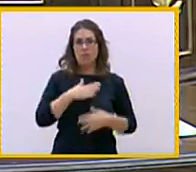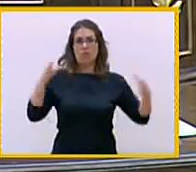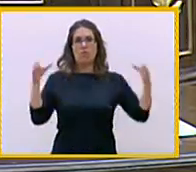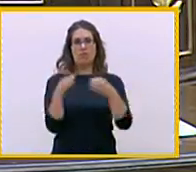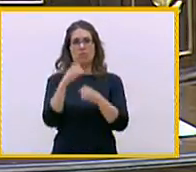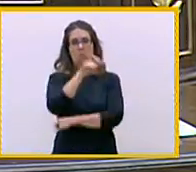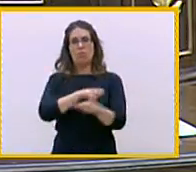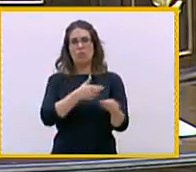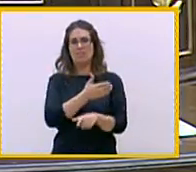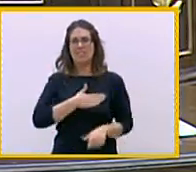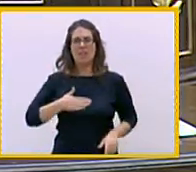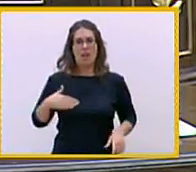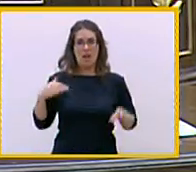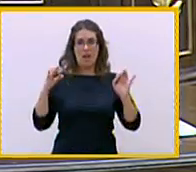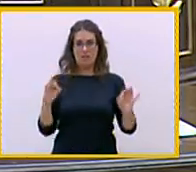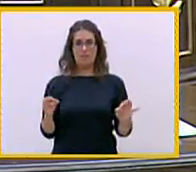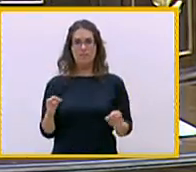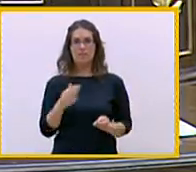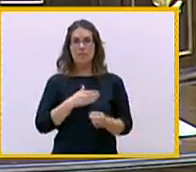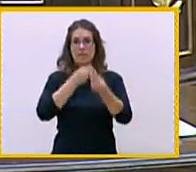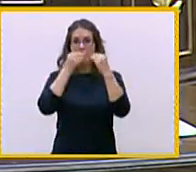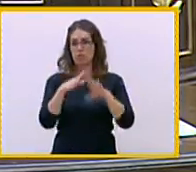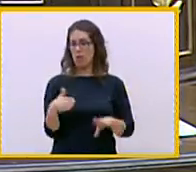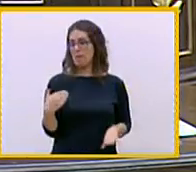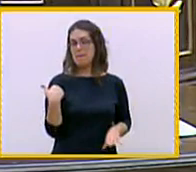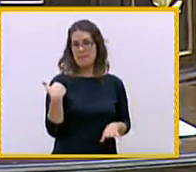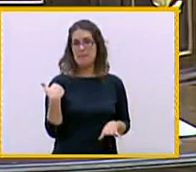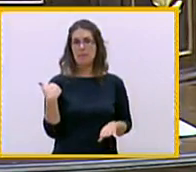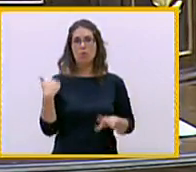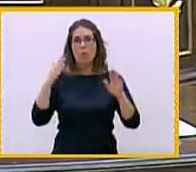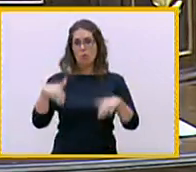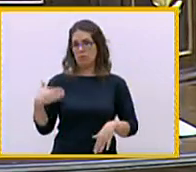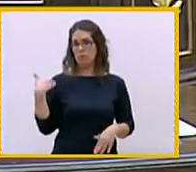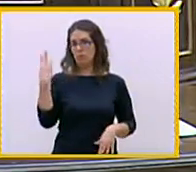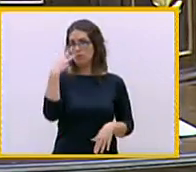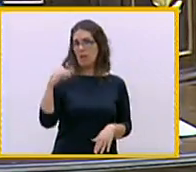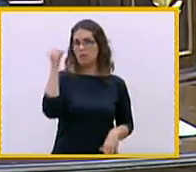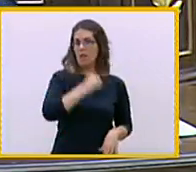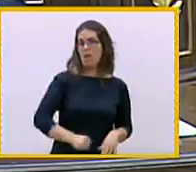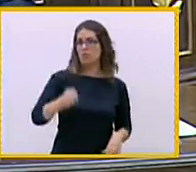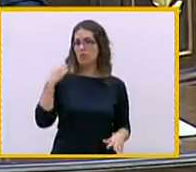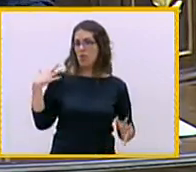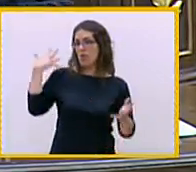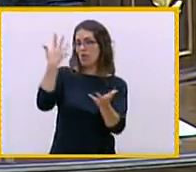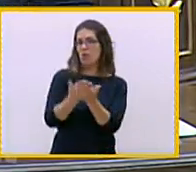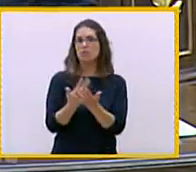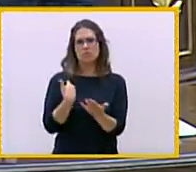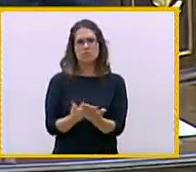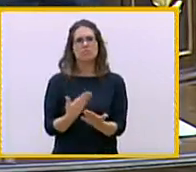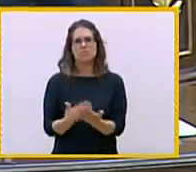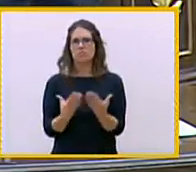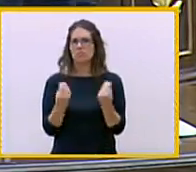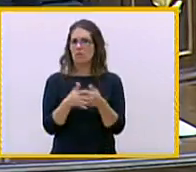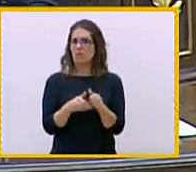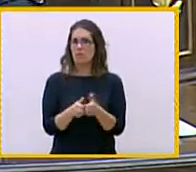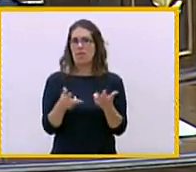nunca. Nuestra historia reciente, la de los últimos 30 años, es un buen testimonio de ello.